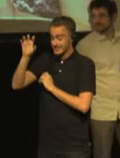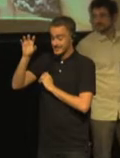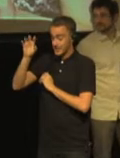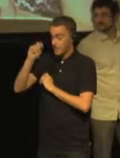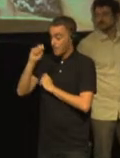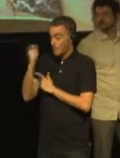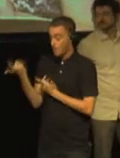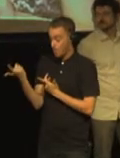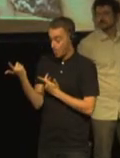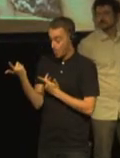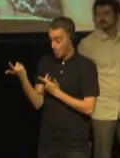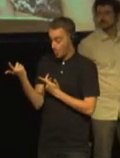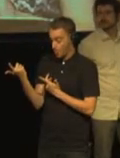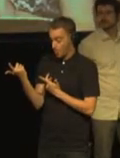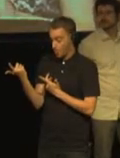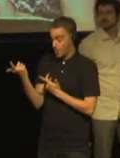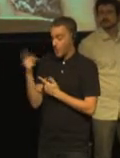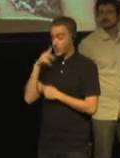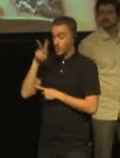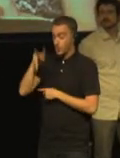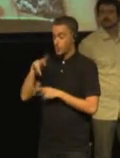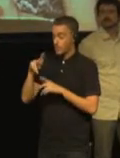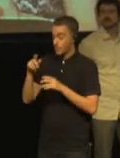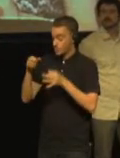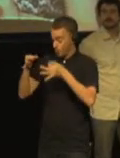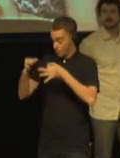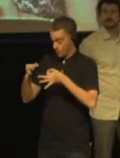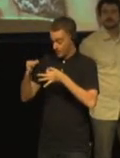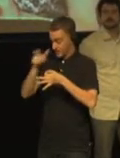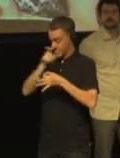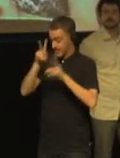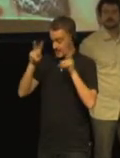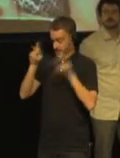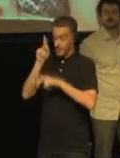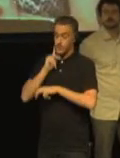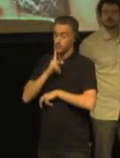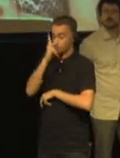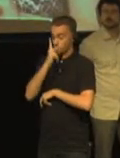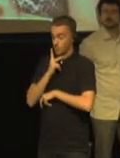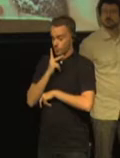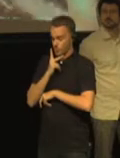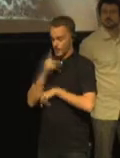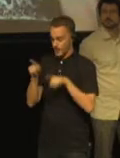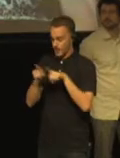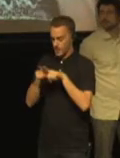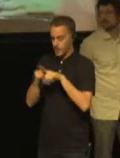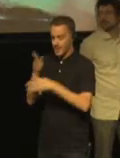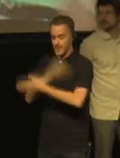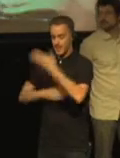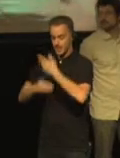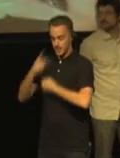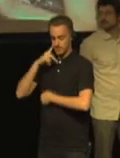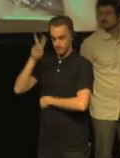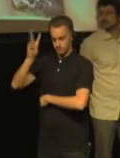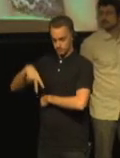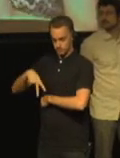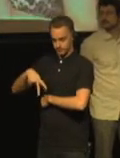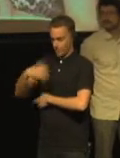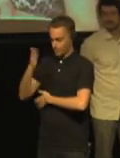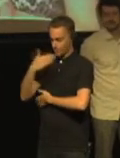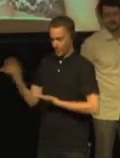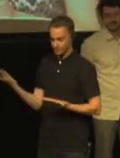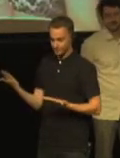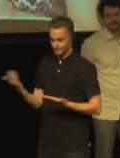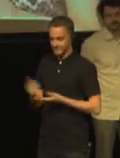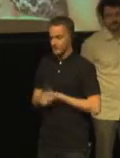tienen un reconocimiento oficial de la sordoceguera como discapacidad diferente y única, esto ha conducido a una falta